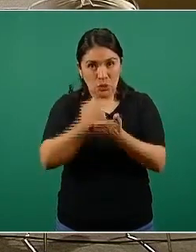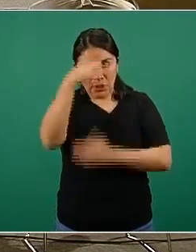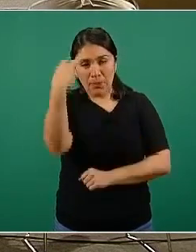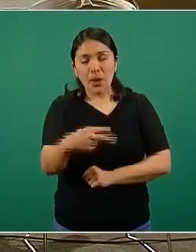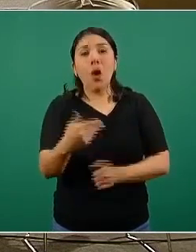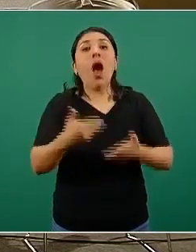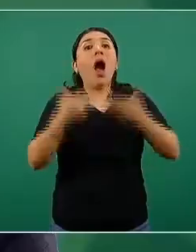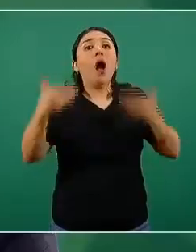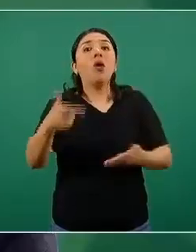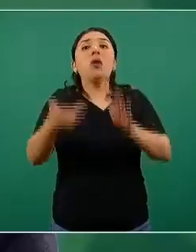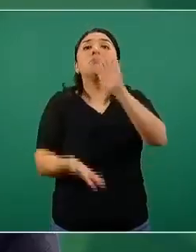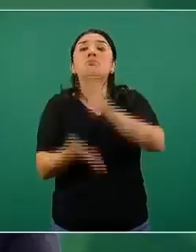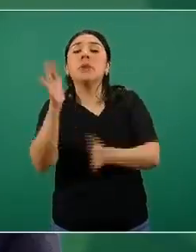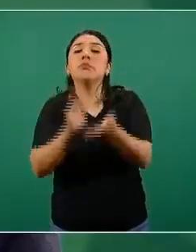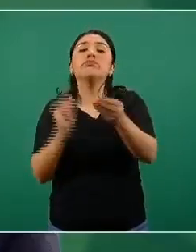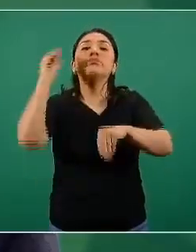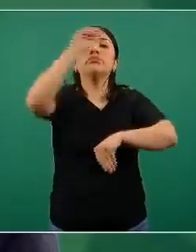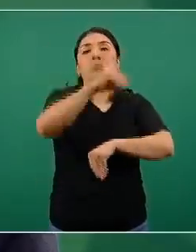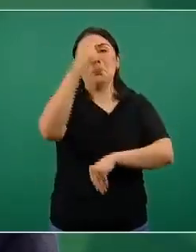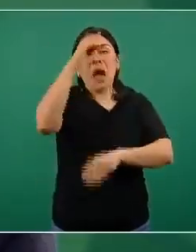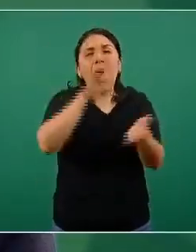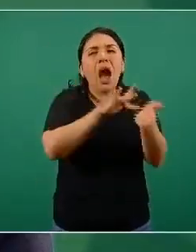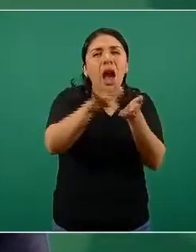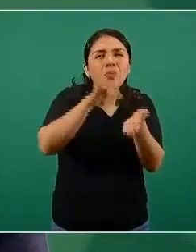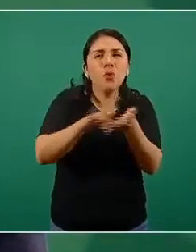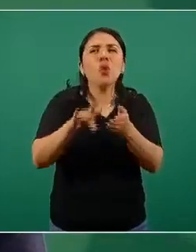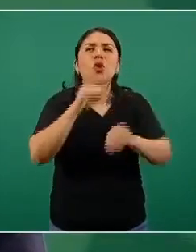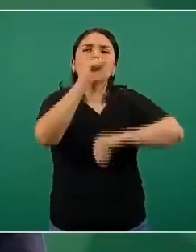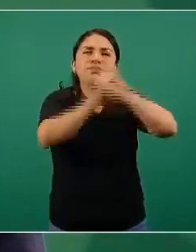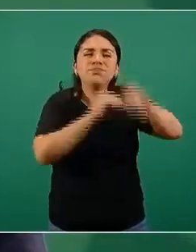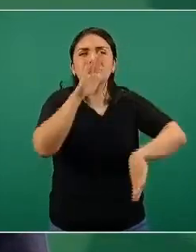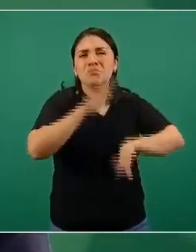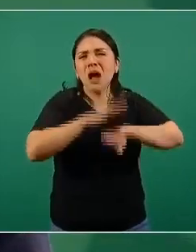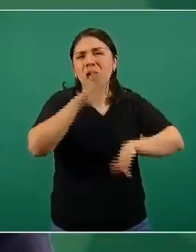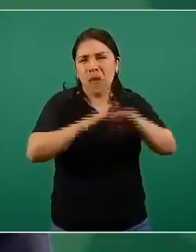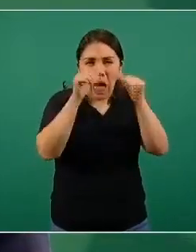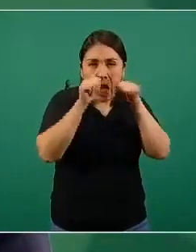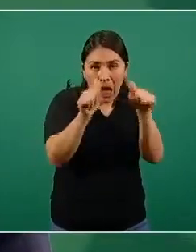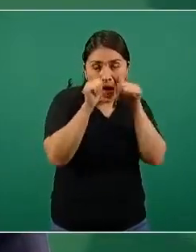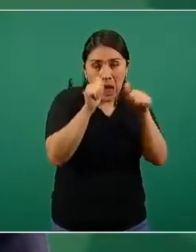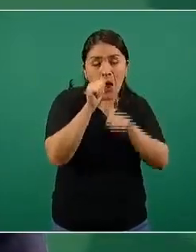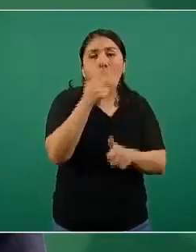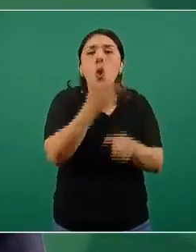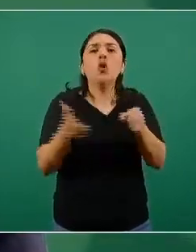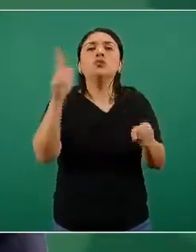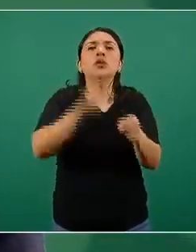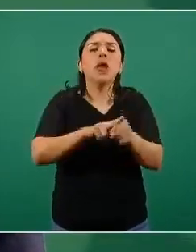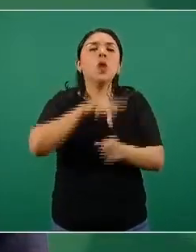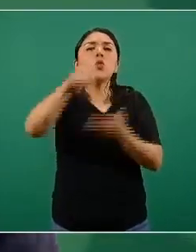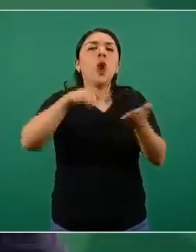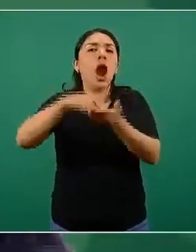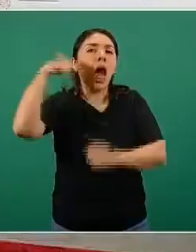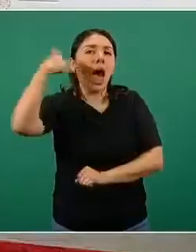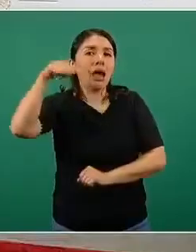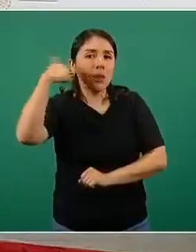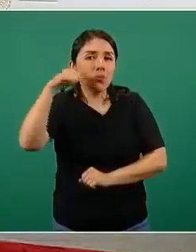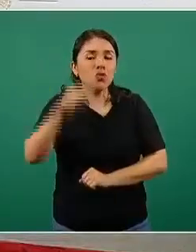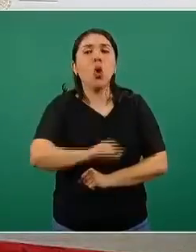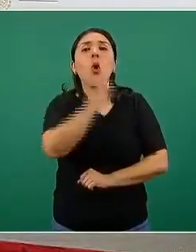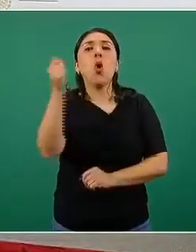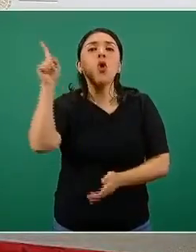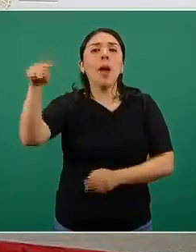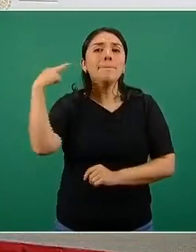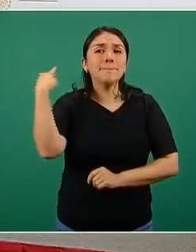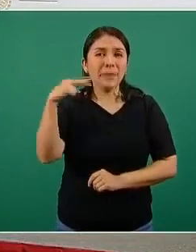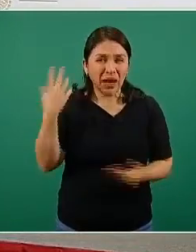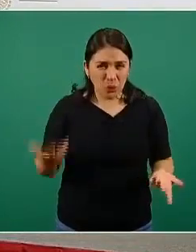están desplazados para apoyo y para mejorar la capacidad resolutiva de un hospital en Acapulco y de otro hospital en